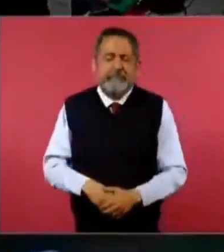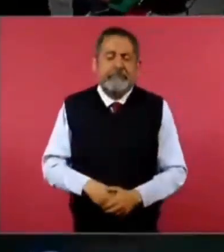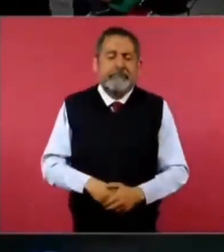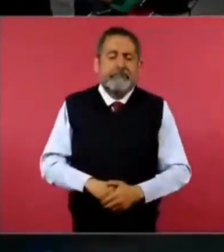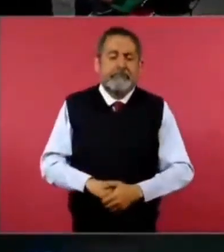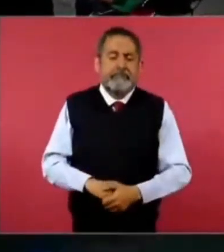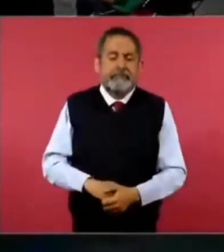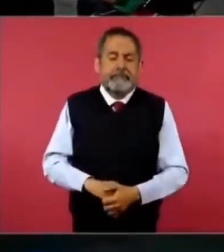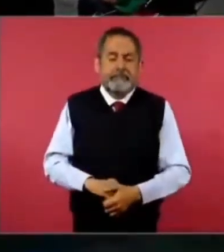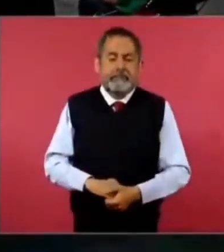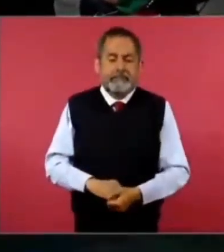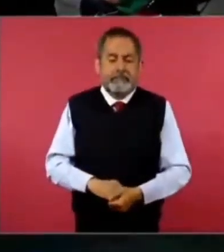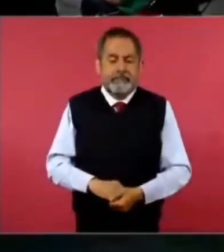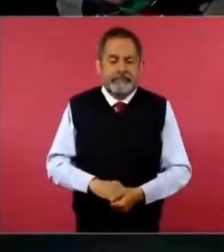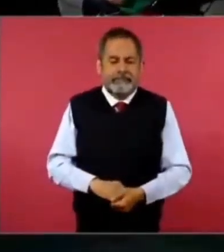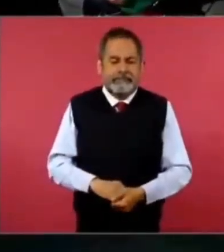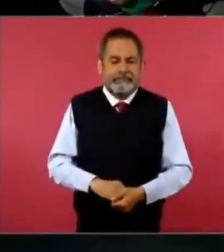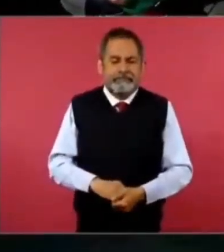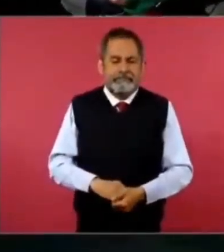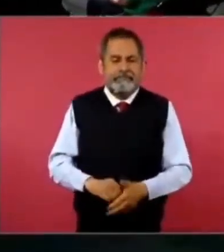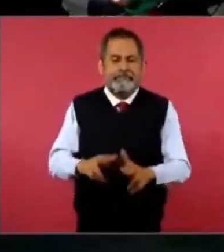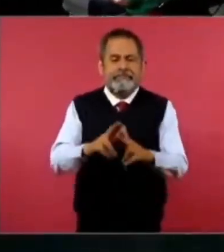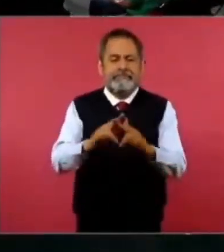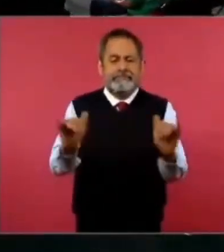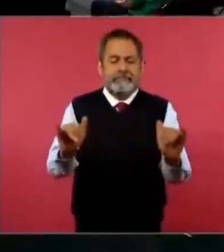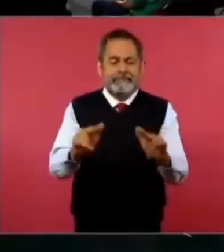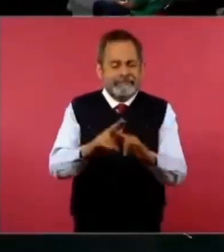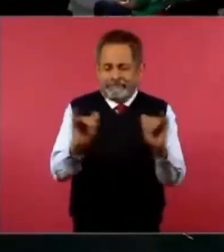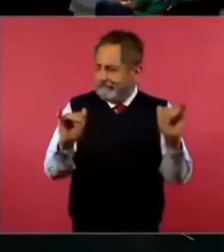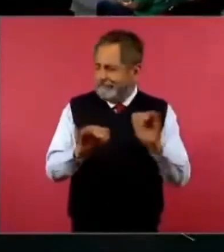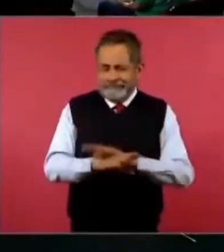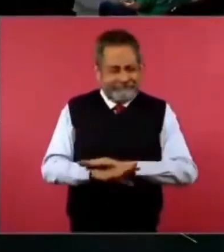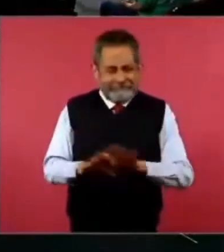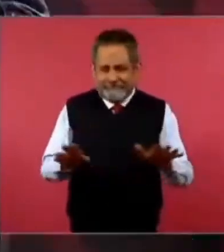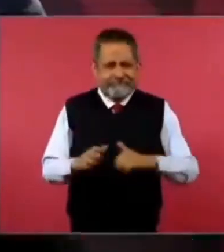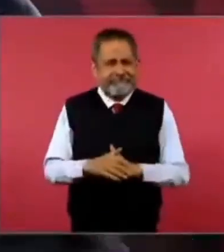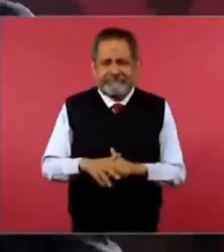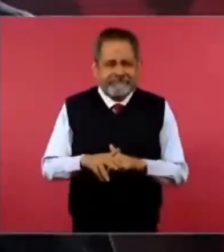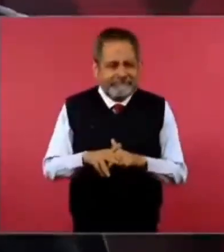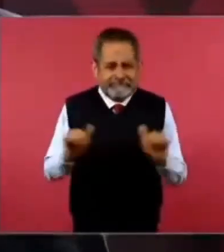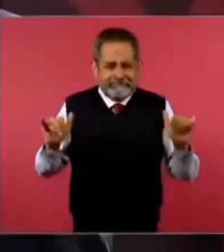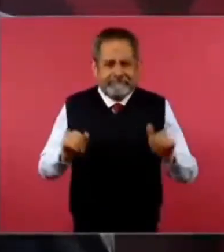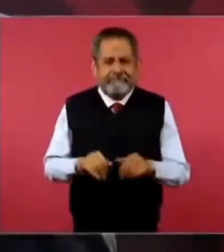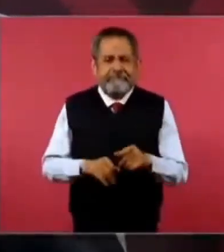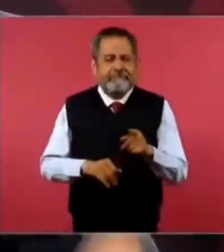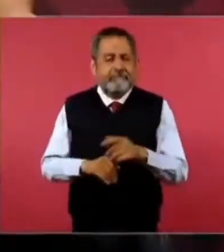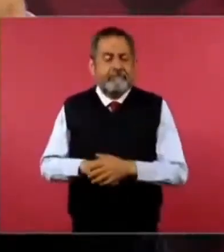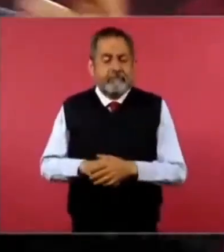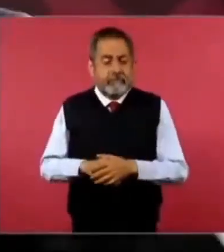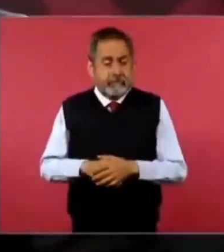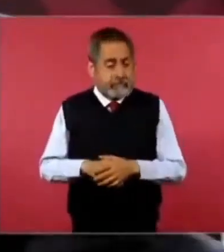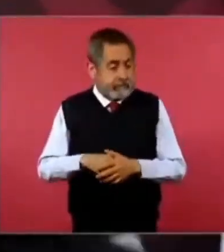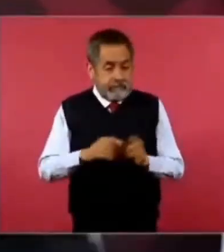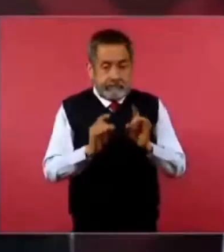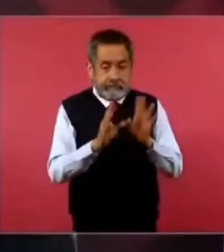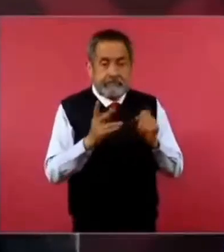De investigarlos. Nadie. Es que lo que les sucedió a todos